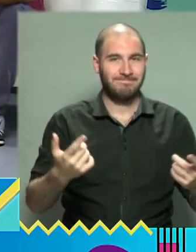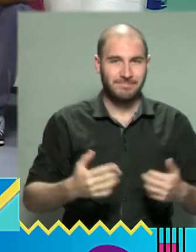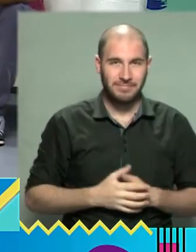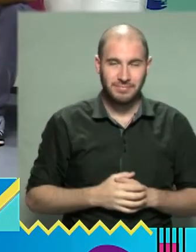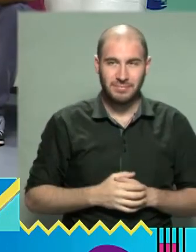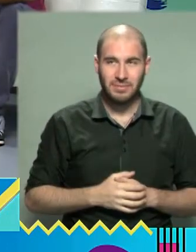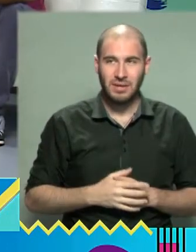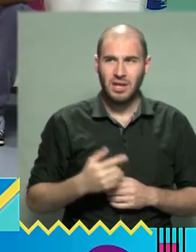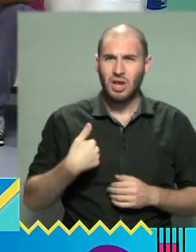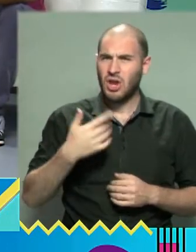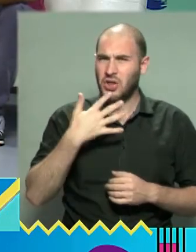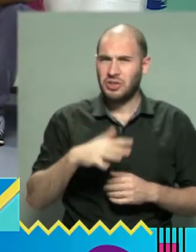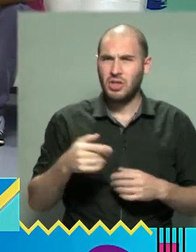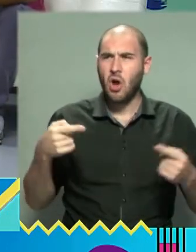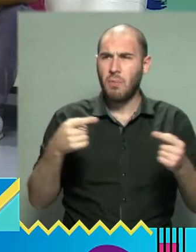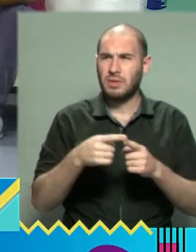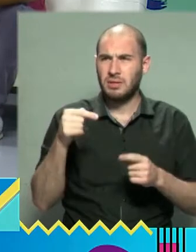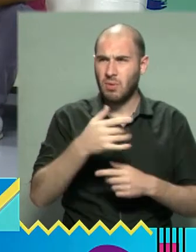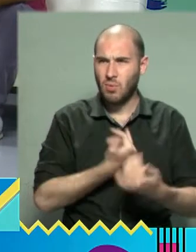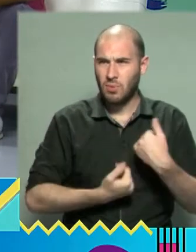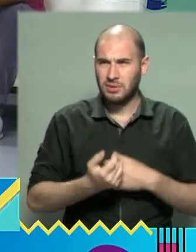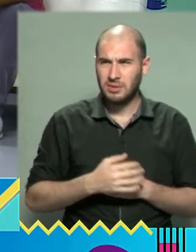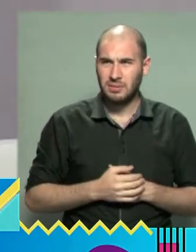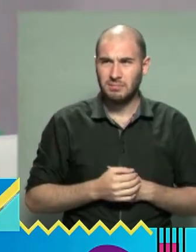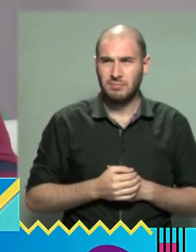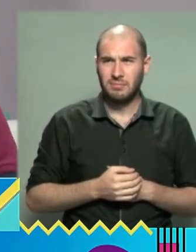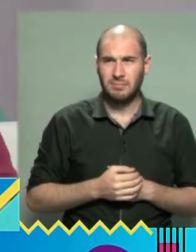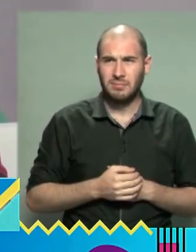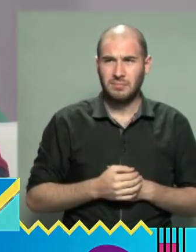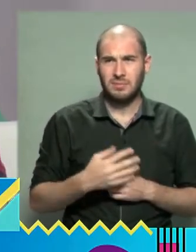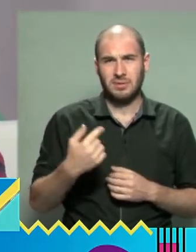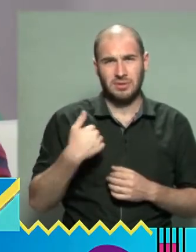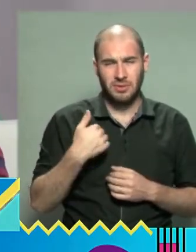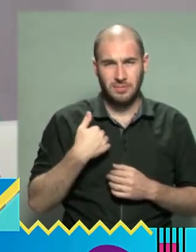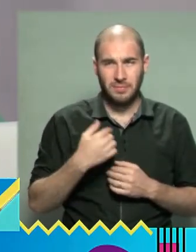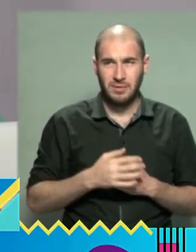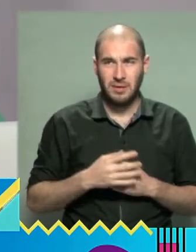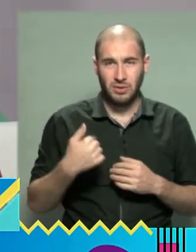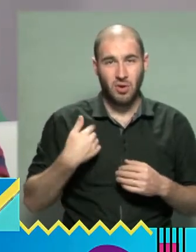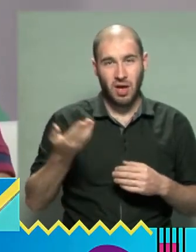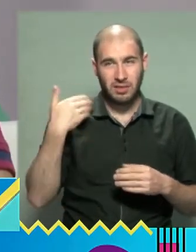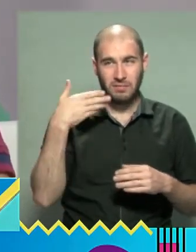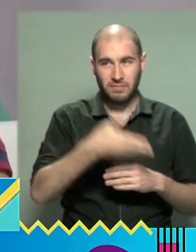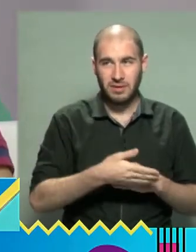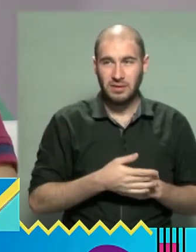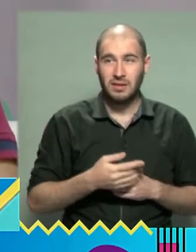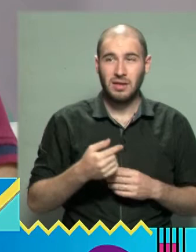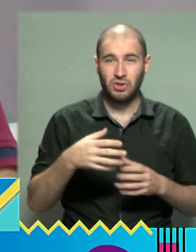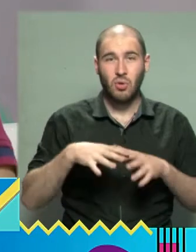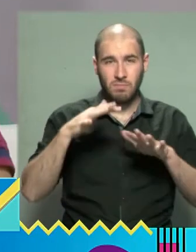¿Cuáles son los reclamos? No entiendo el punto al que quiere llegar, en realidad, porque yo estaba en ese momento, fui parte de